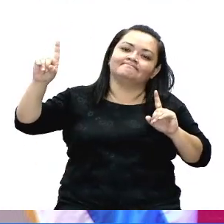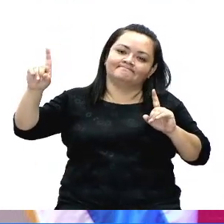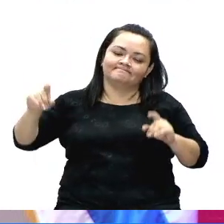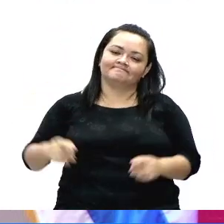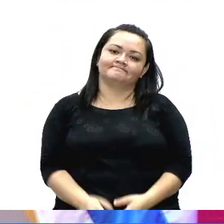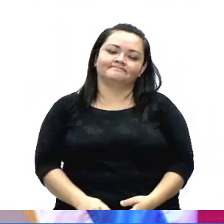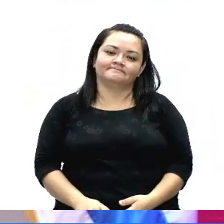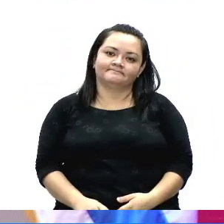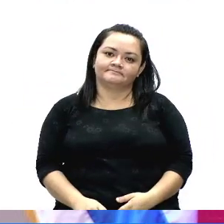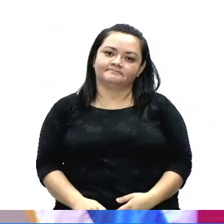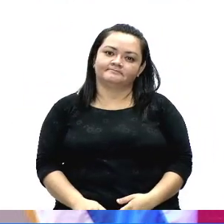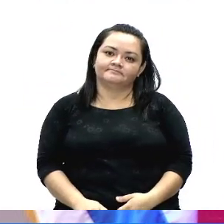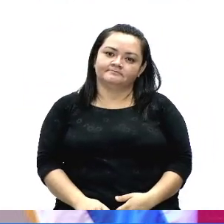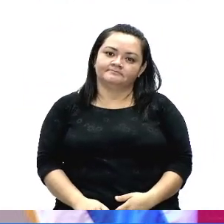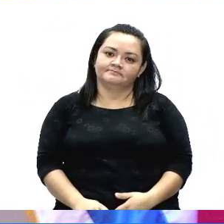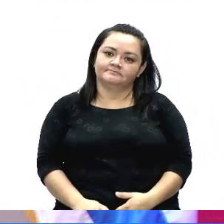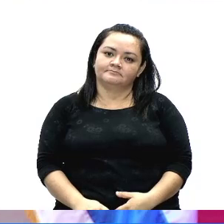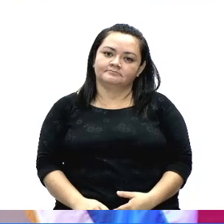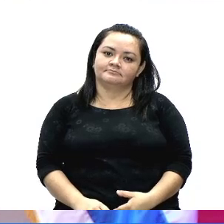dios